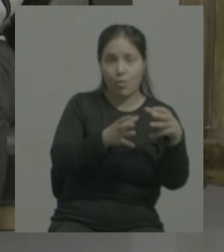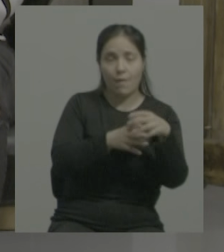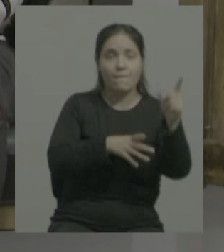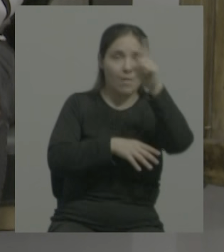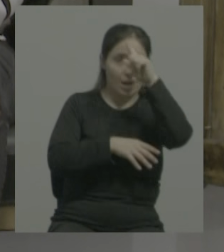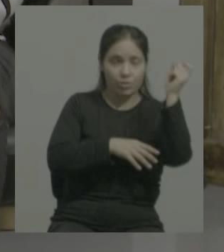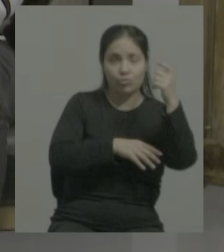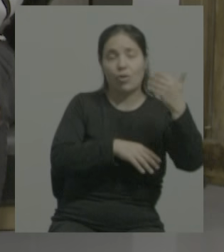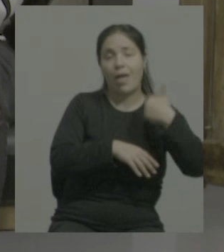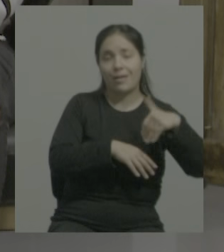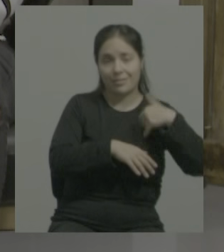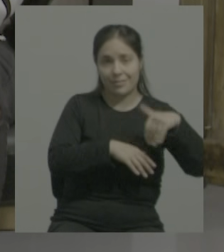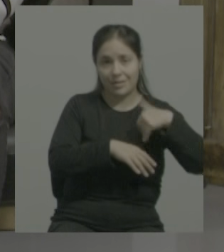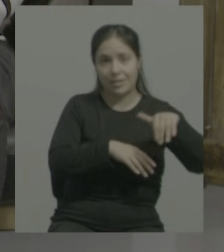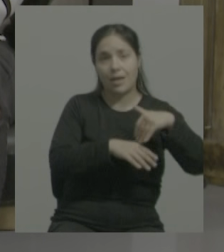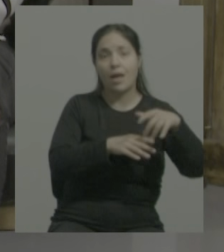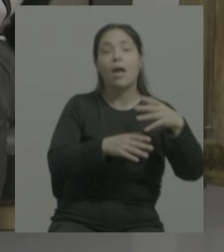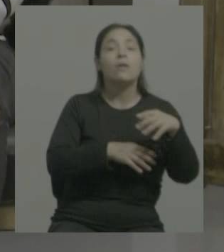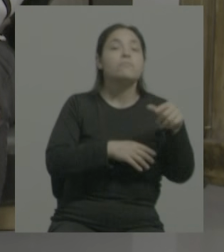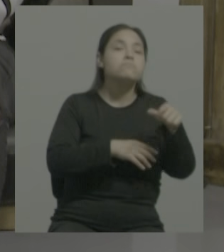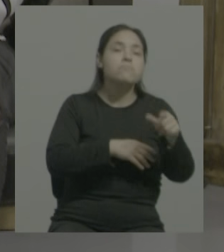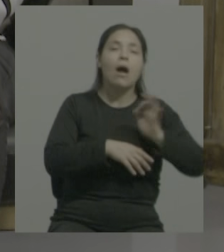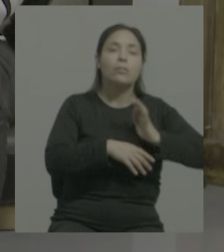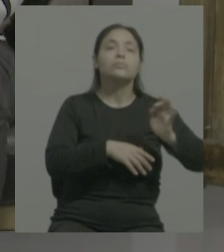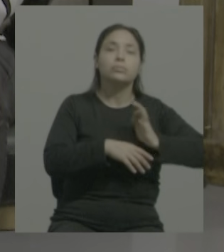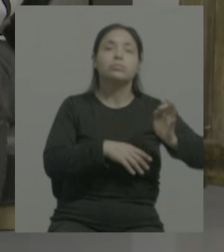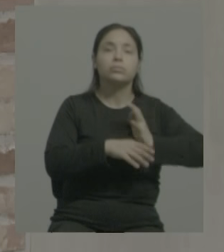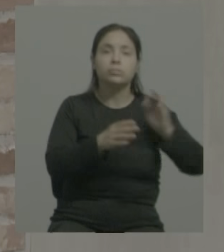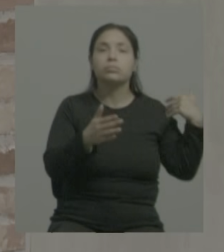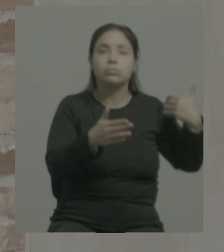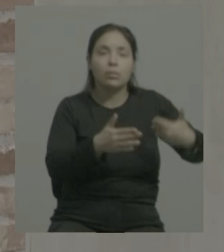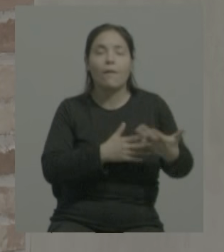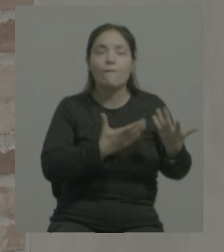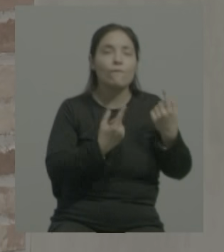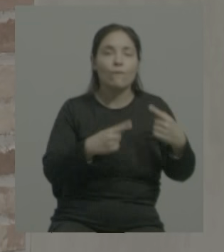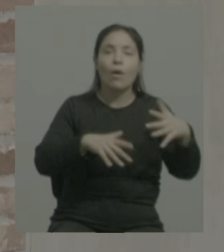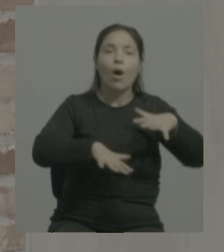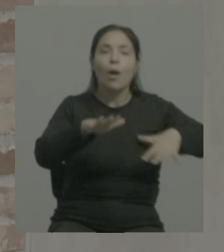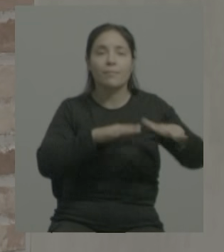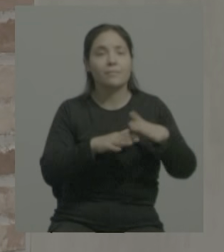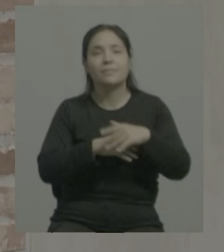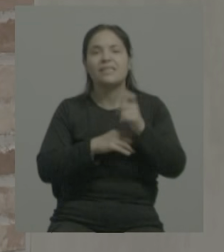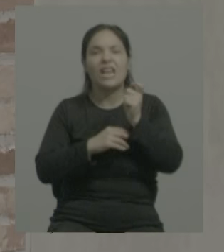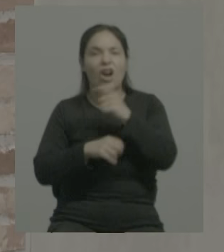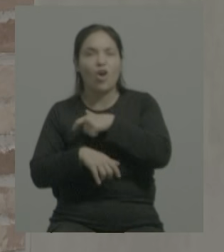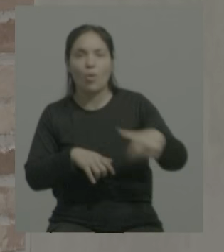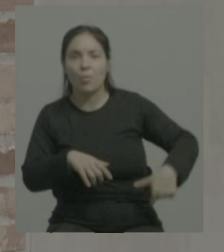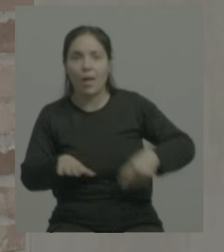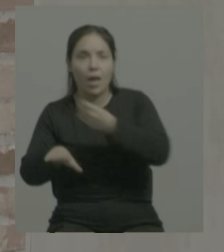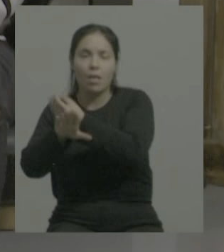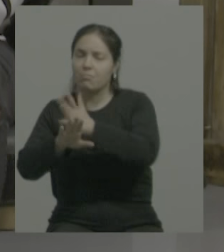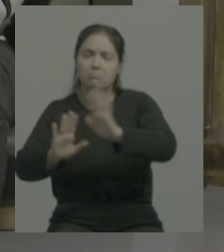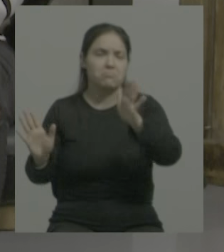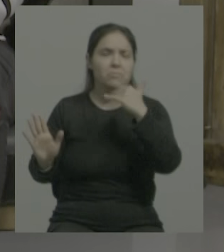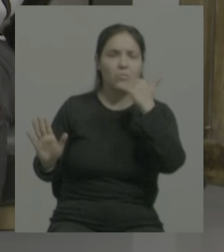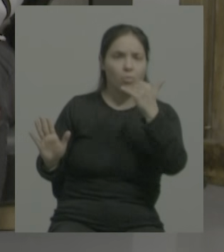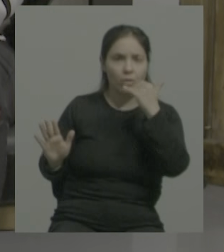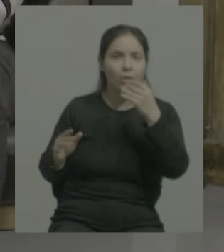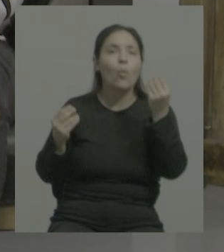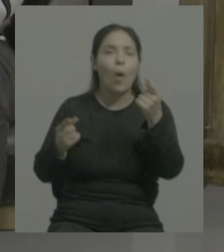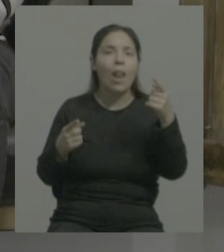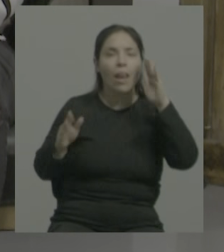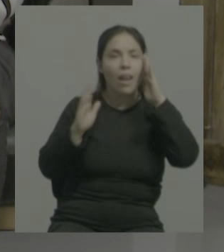realizado acciones concretas a lo largo de los años, independientemente por ahí de quién es el gobierno de turno, sino con un punto de vista